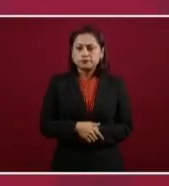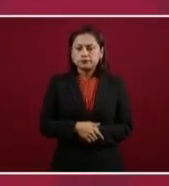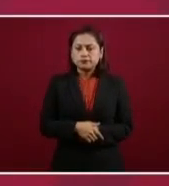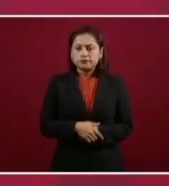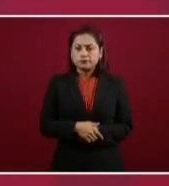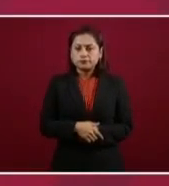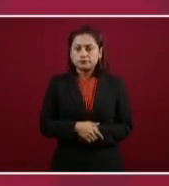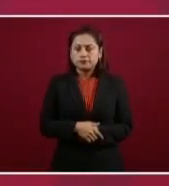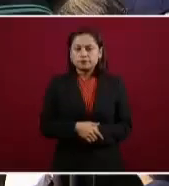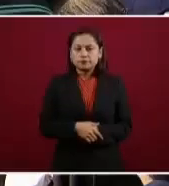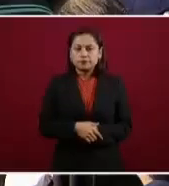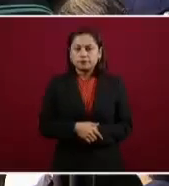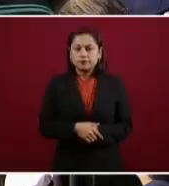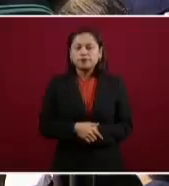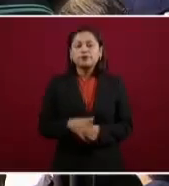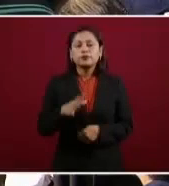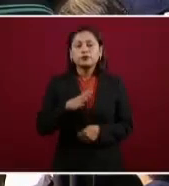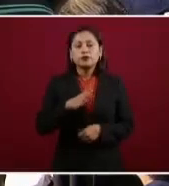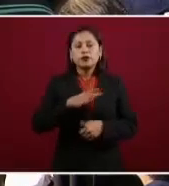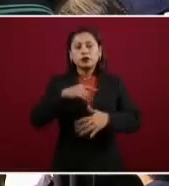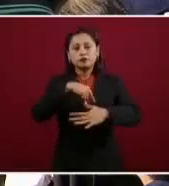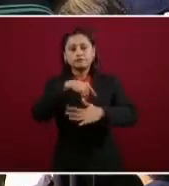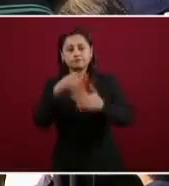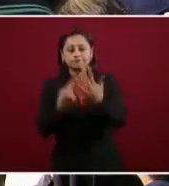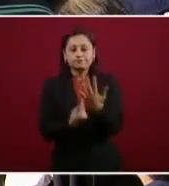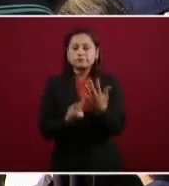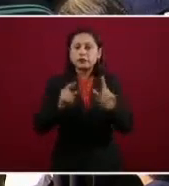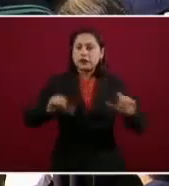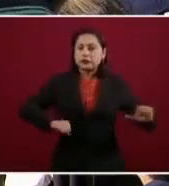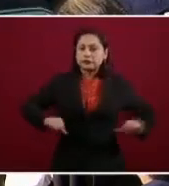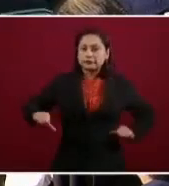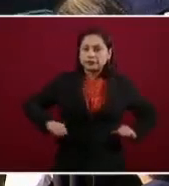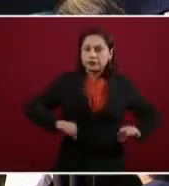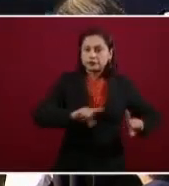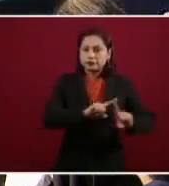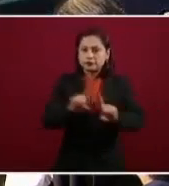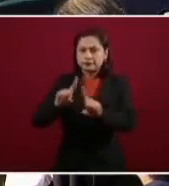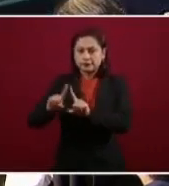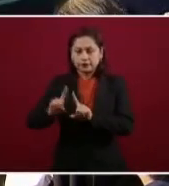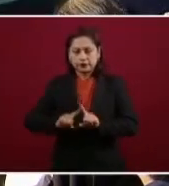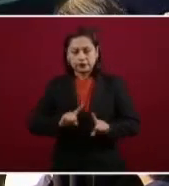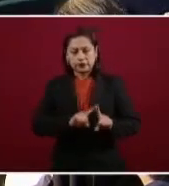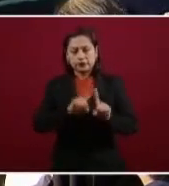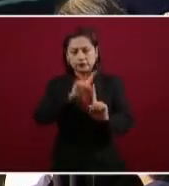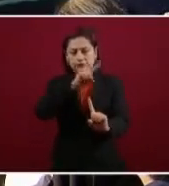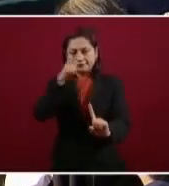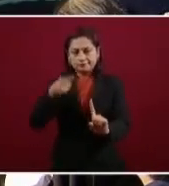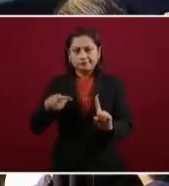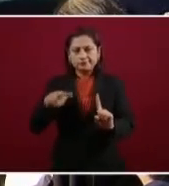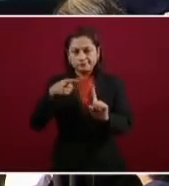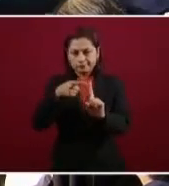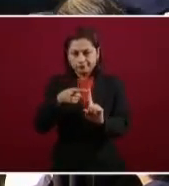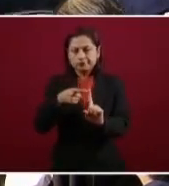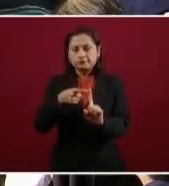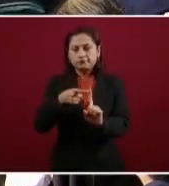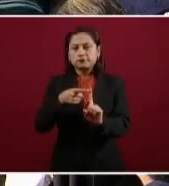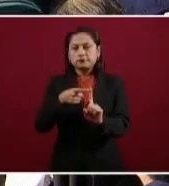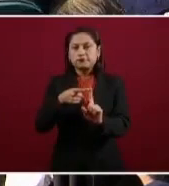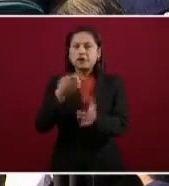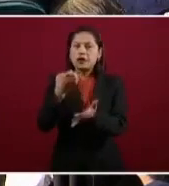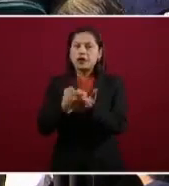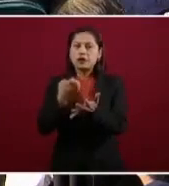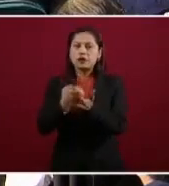hay cinco acciones que estamos llevando a cabo para y fortalecer la economía